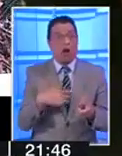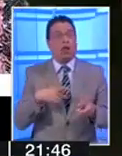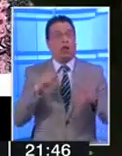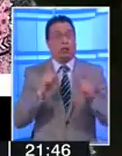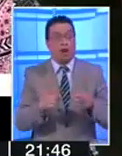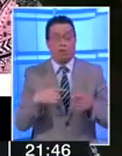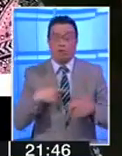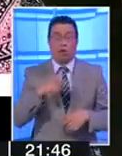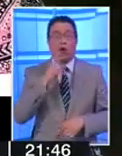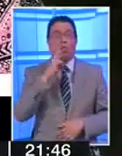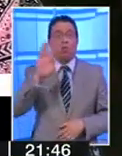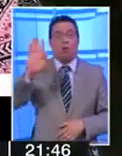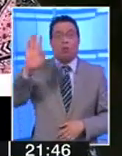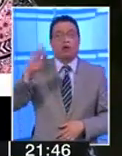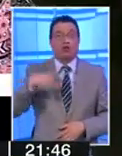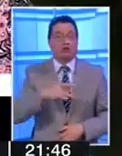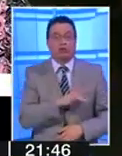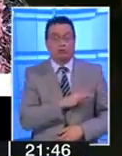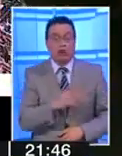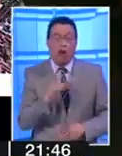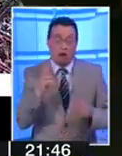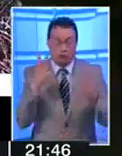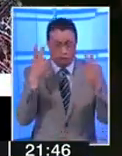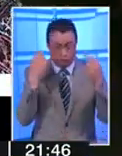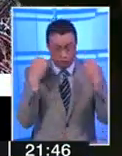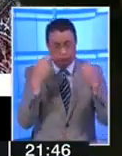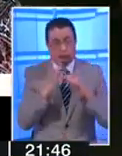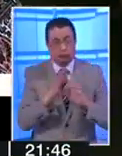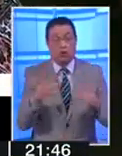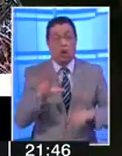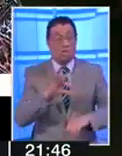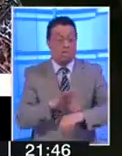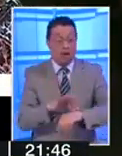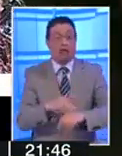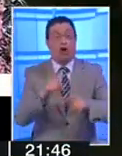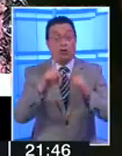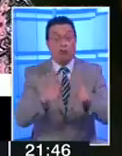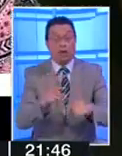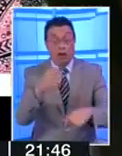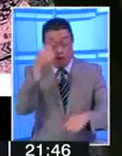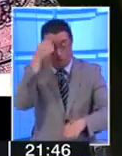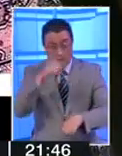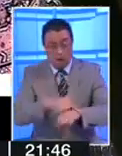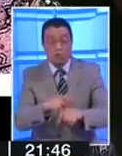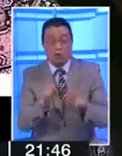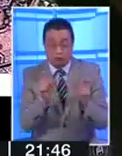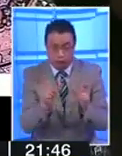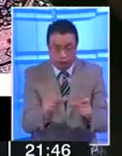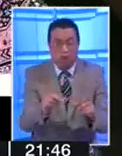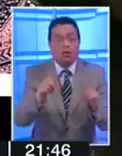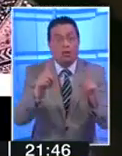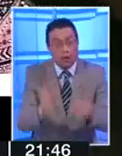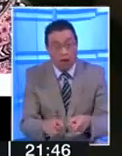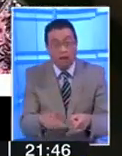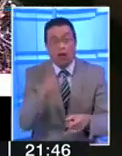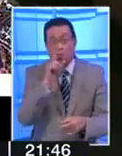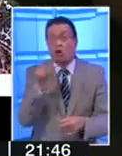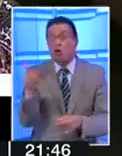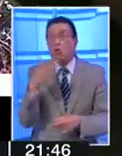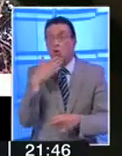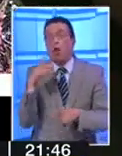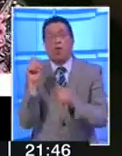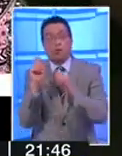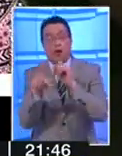que actuar, ellos obedecieron, porque así como el médico debe atender al enfermo, ellos tenían que atender y defender